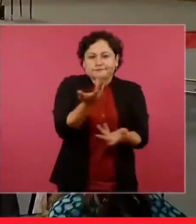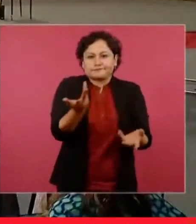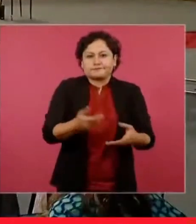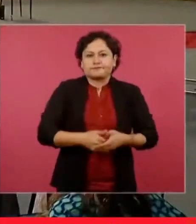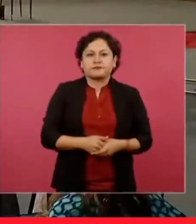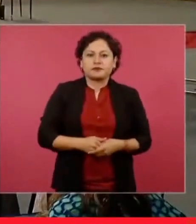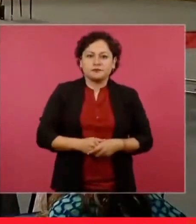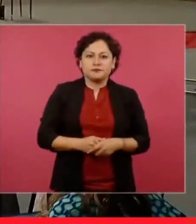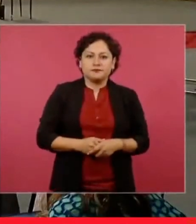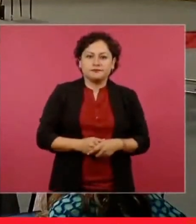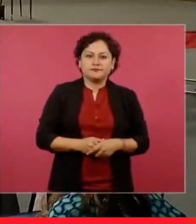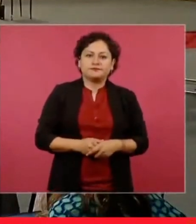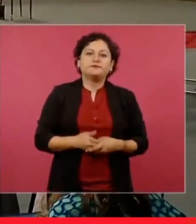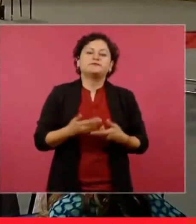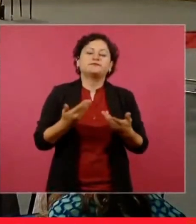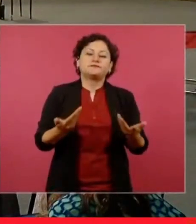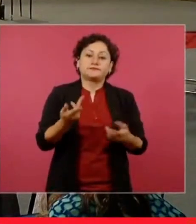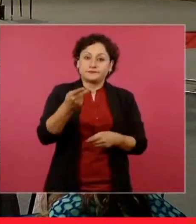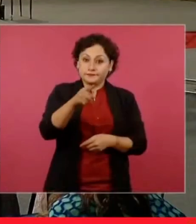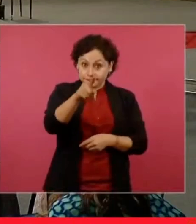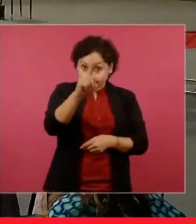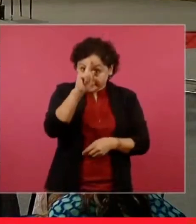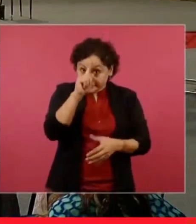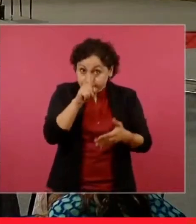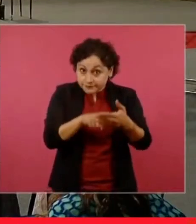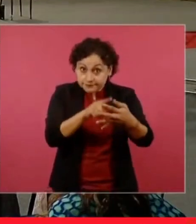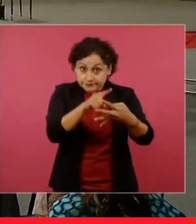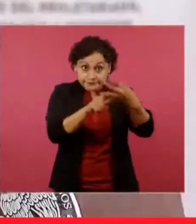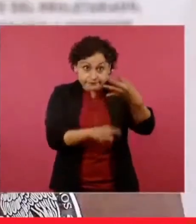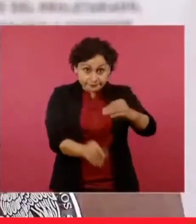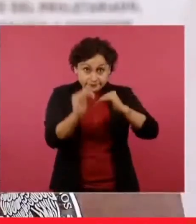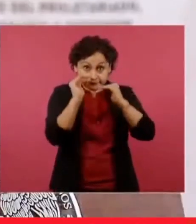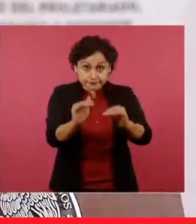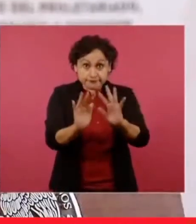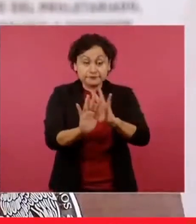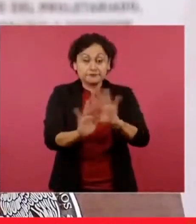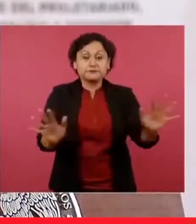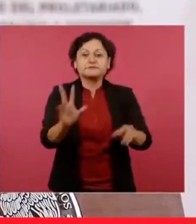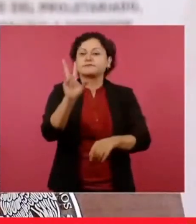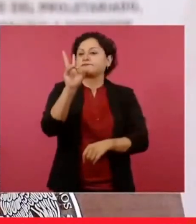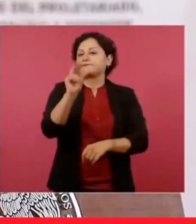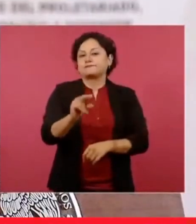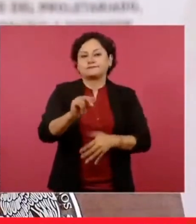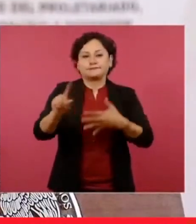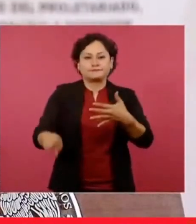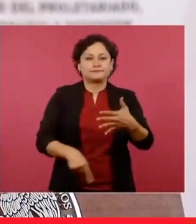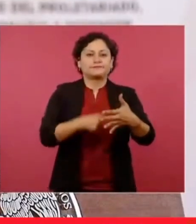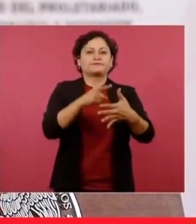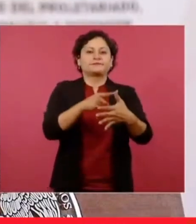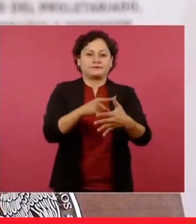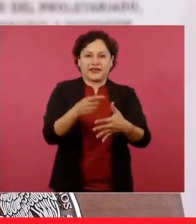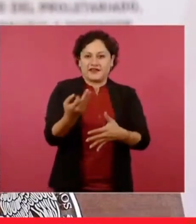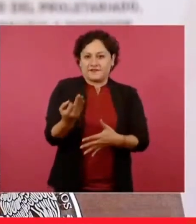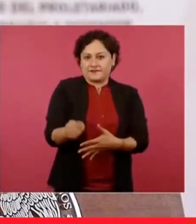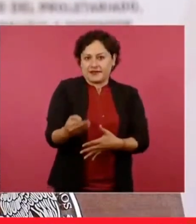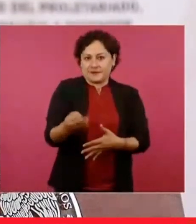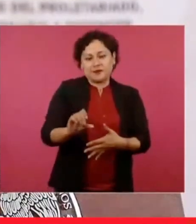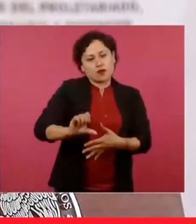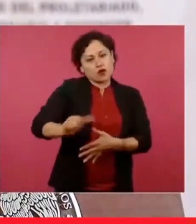Pero si ustedes piensan, nada más fueron 4, no paró ahí, porque el 25 de febrero el periódico estadounidense The Wall Street